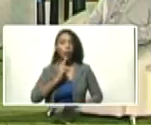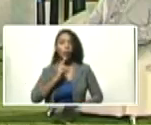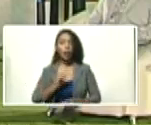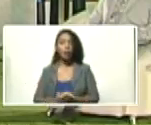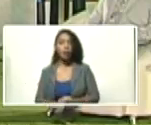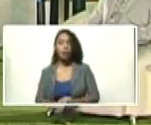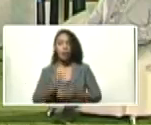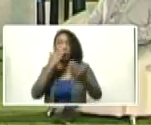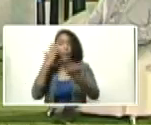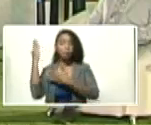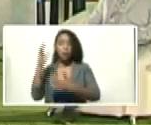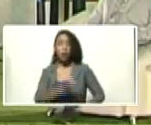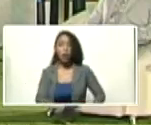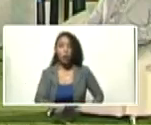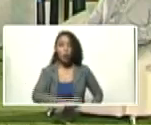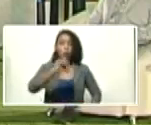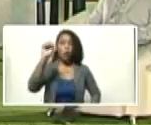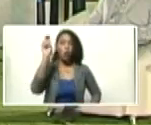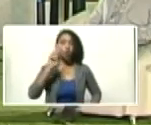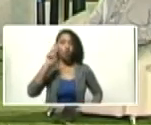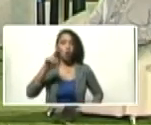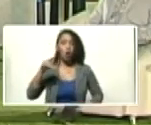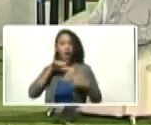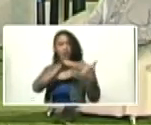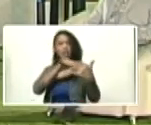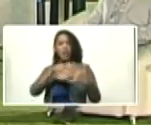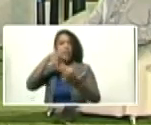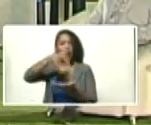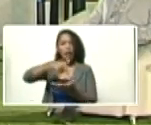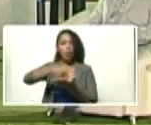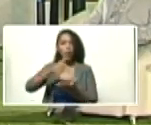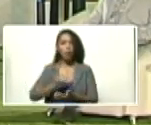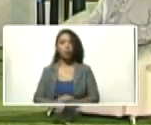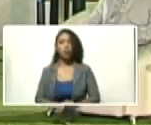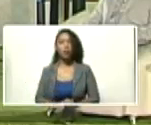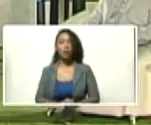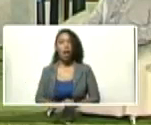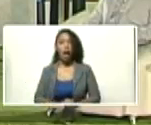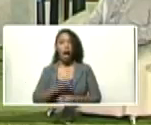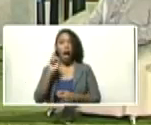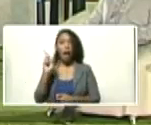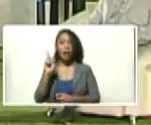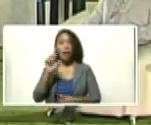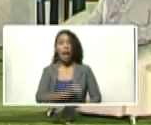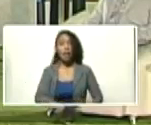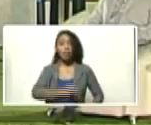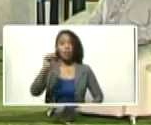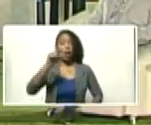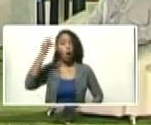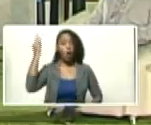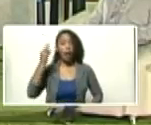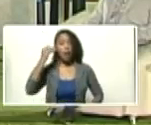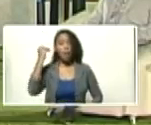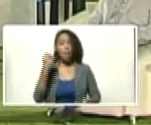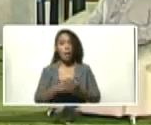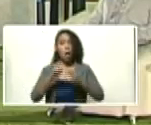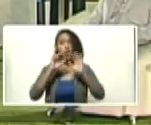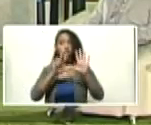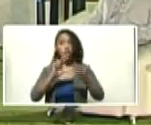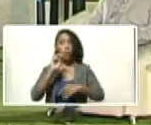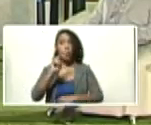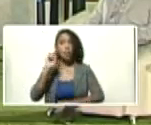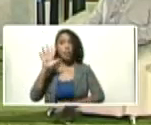Ahí está el sable que utilizó en la batalla de Carabobo, el original está ahí. Ahí está la espada original que en 1825 le